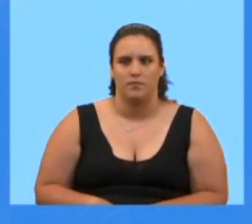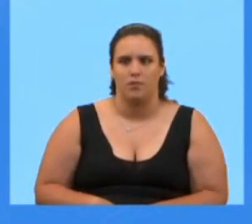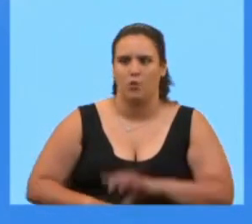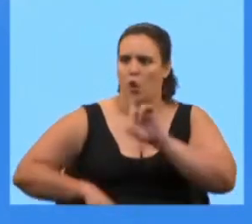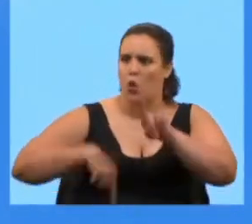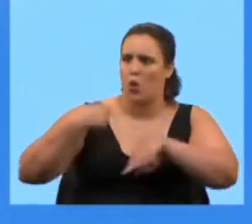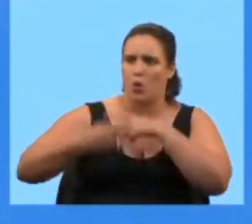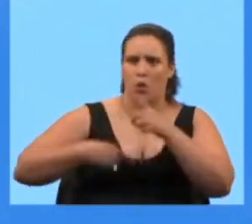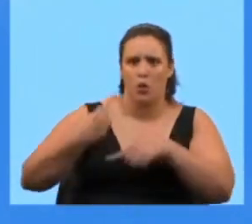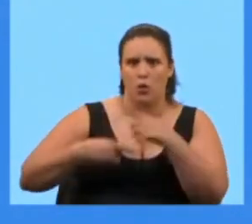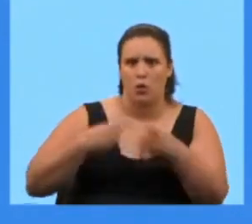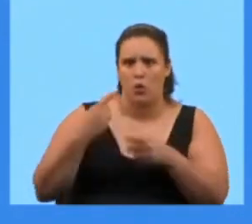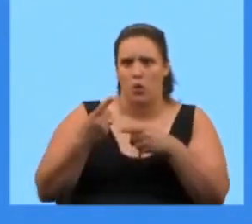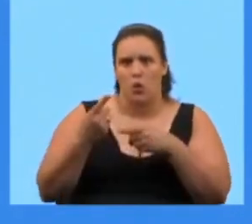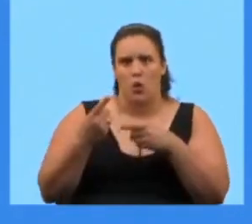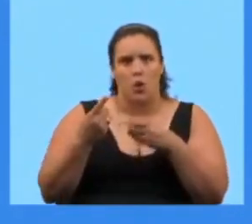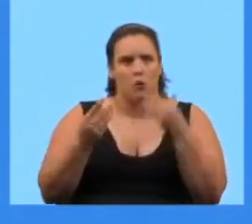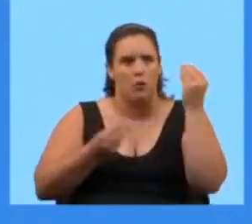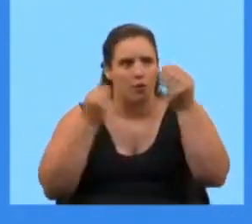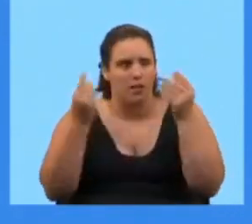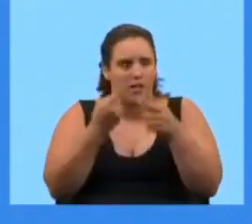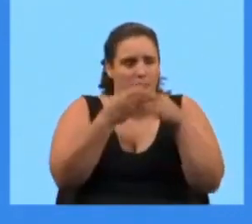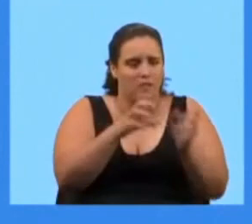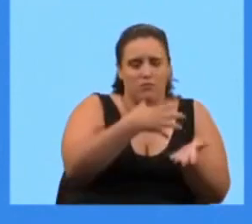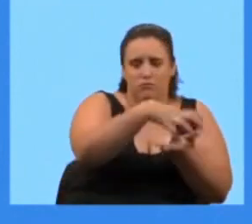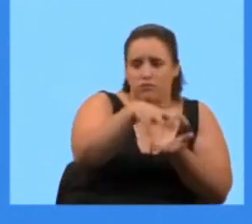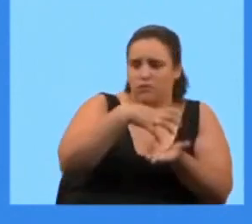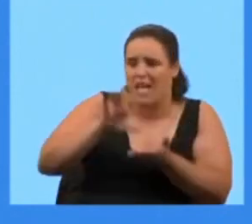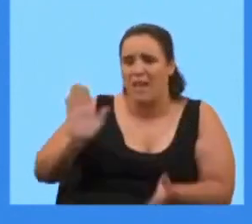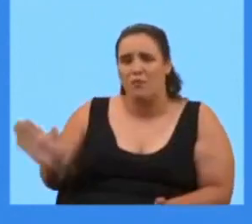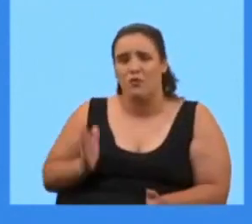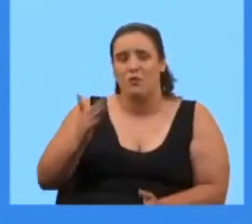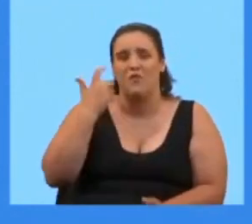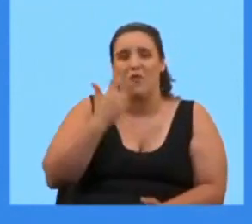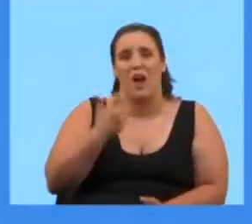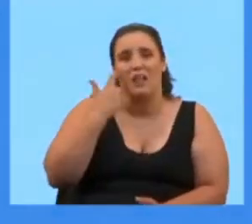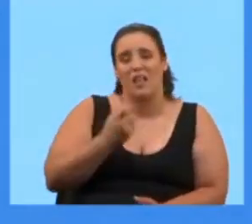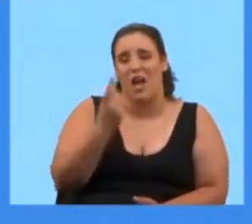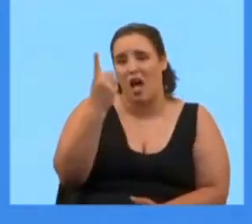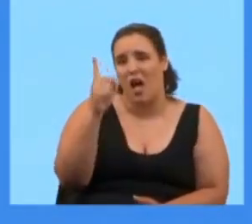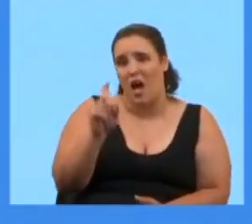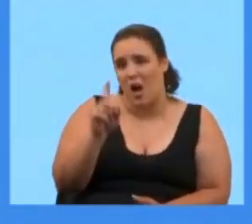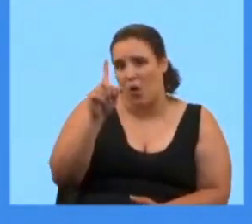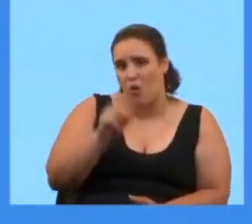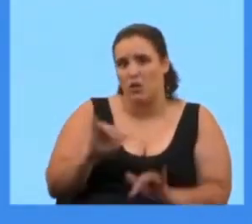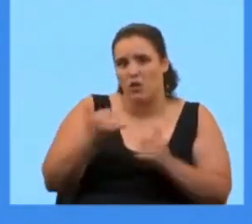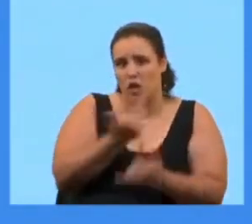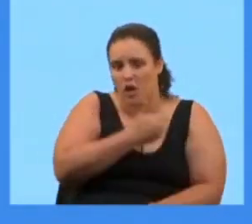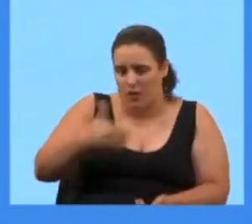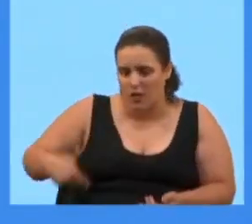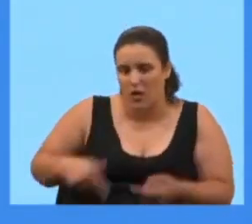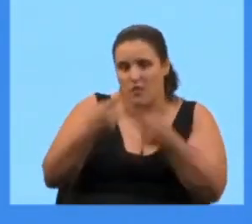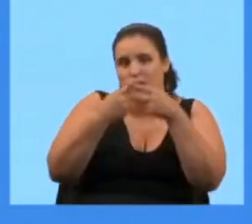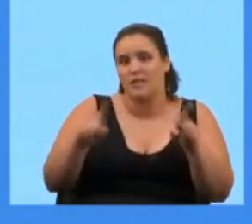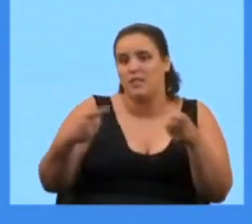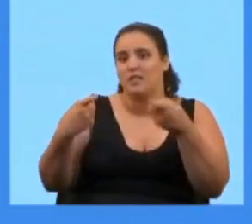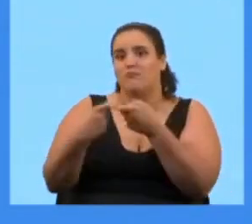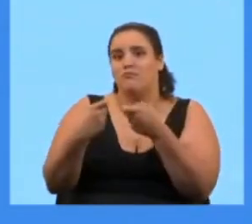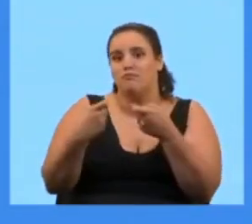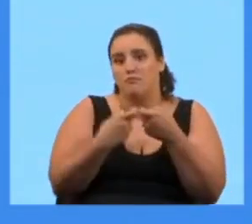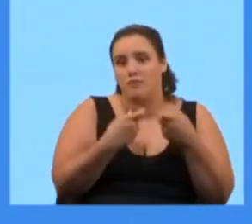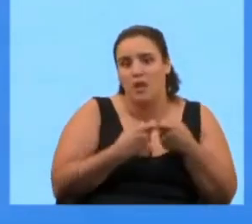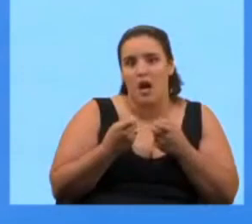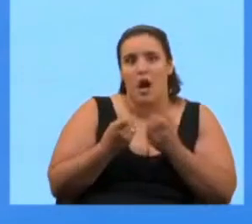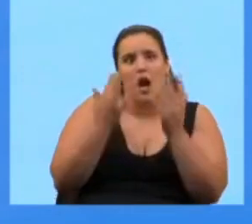Continúa la preocupación de diferentes sectores productivos por la falta de agua. Desde el gobierno y diferentes asociaciones analizan medidas